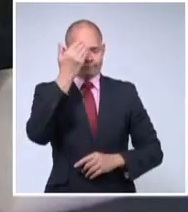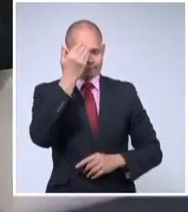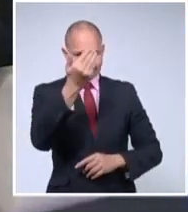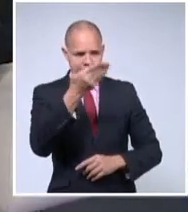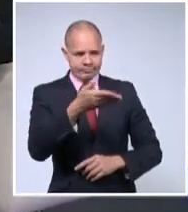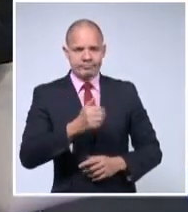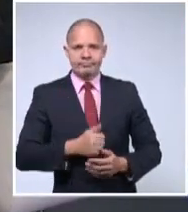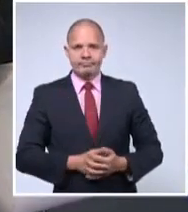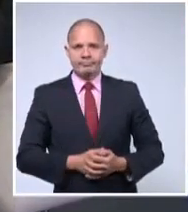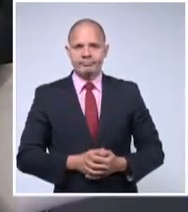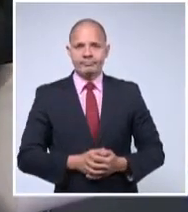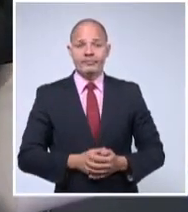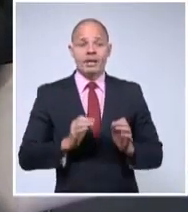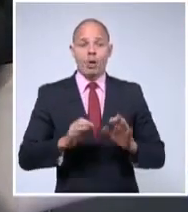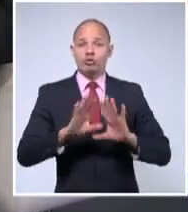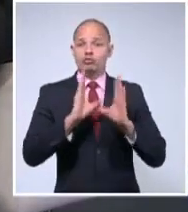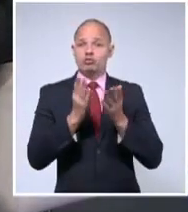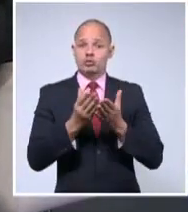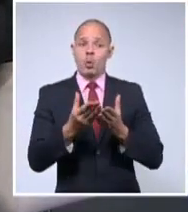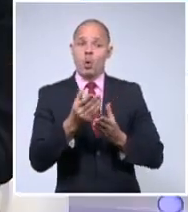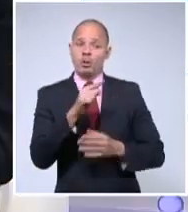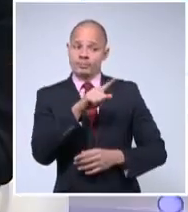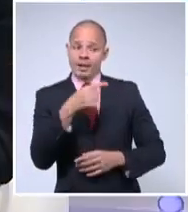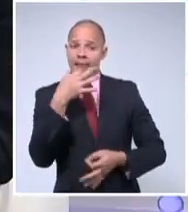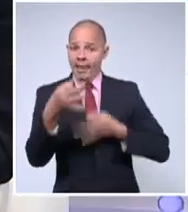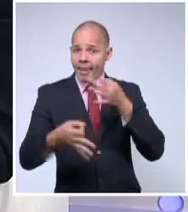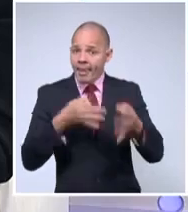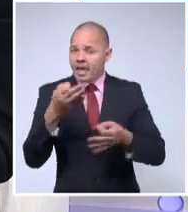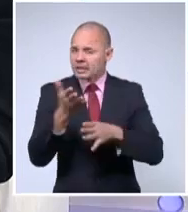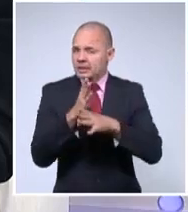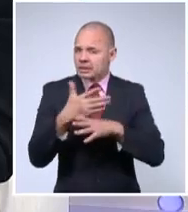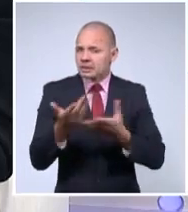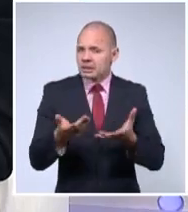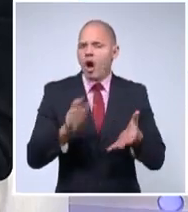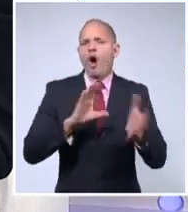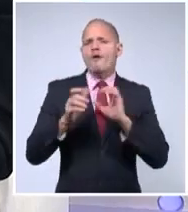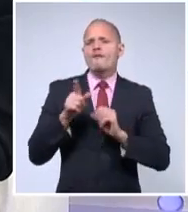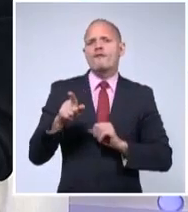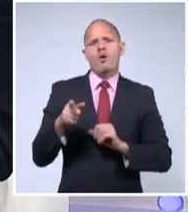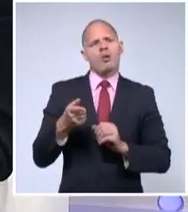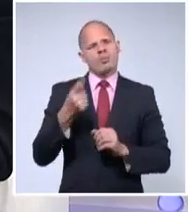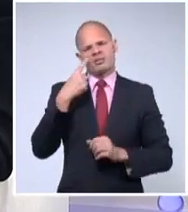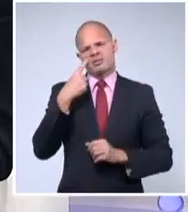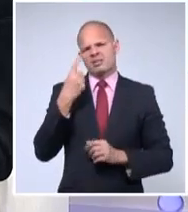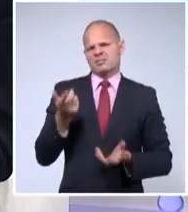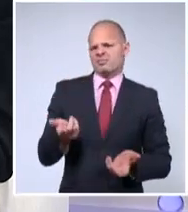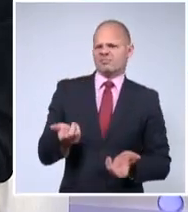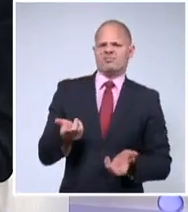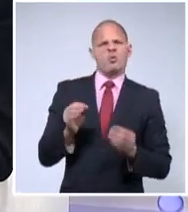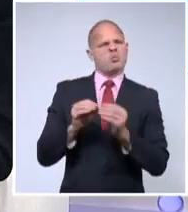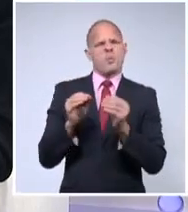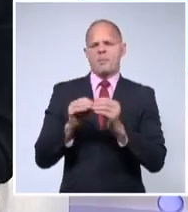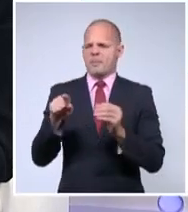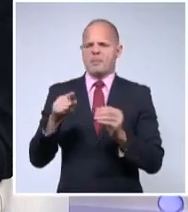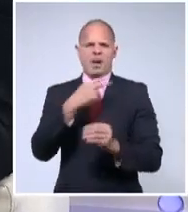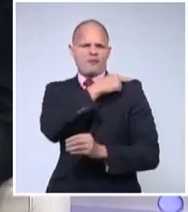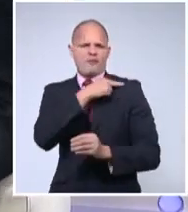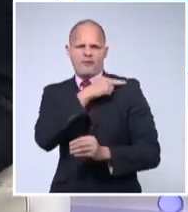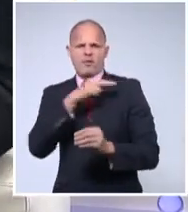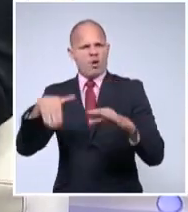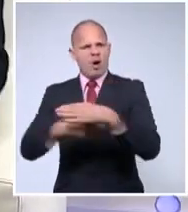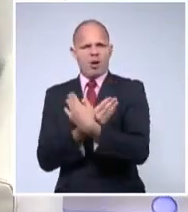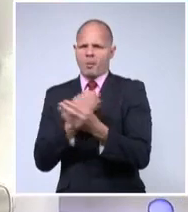Creo que la idea tiene que ver con el comportamiento, no es el que se corresponde con un agente diplomático y el llamado de Cuba que desista hacerlo y lo transmita a